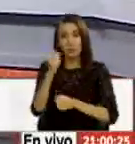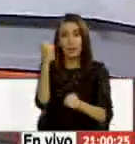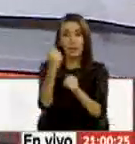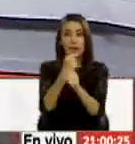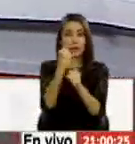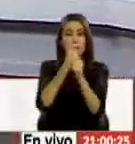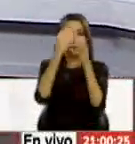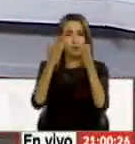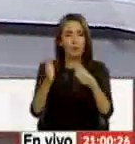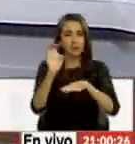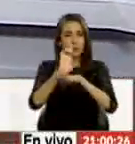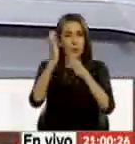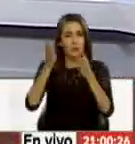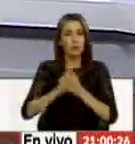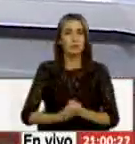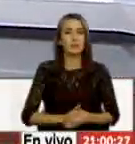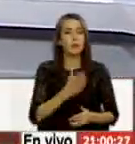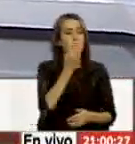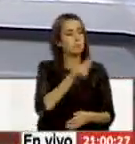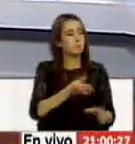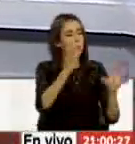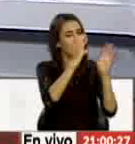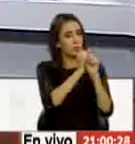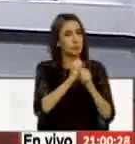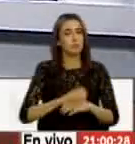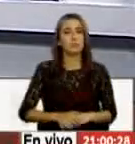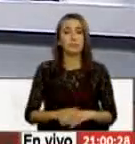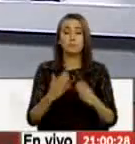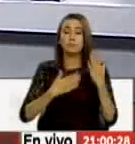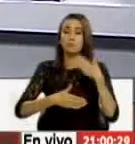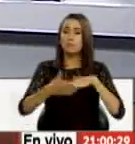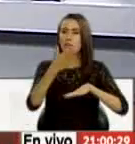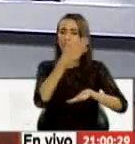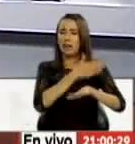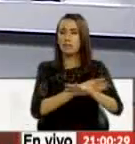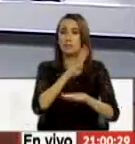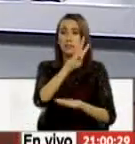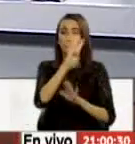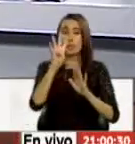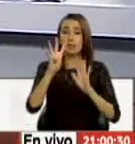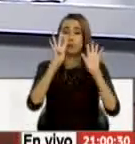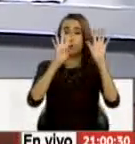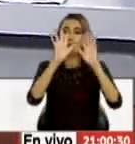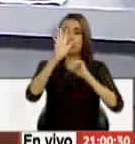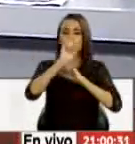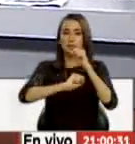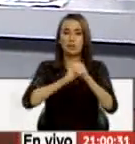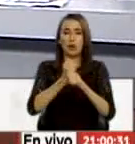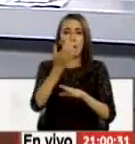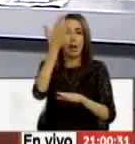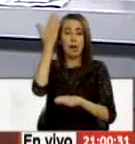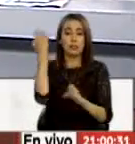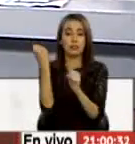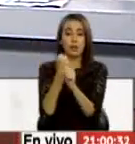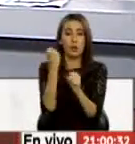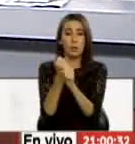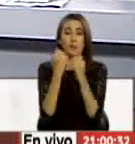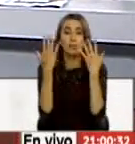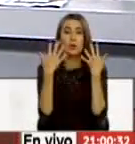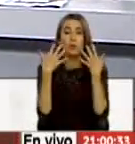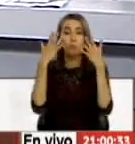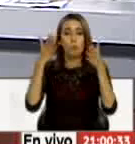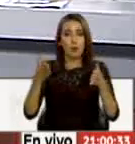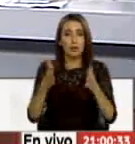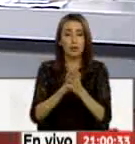trabajadores ecuatorianos. Mariuxi. ¿Qué tal, Valeria? Muy buenas noches. Hace 95 años, más de 1.500 obreros guayaquileños fueron asesinados por reclamar